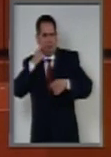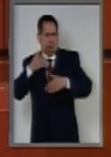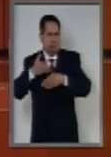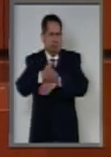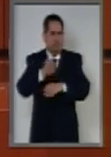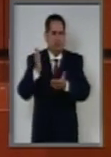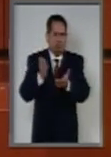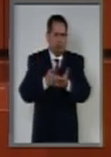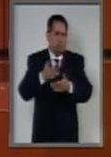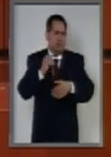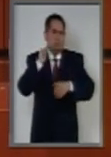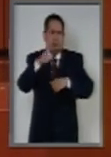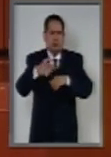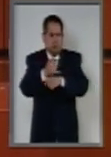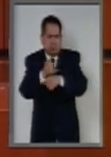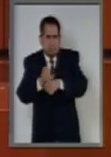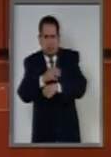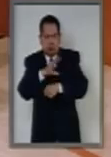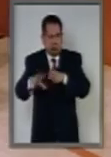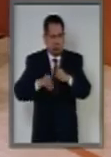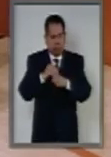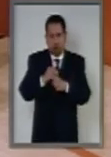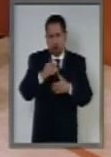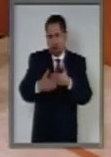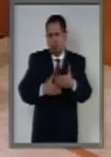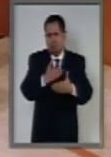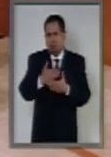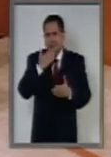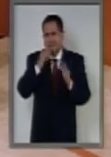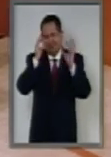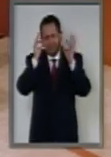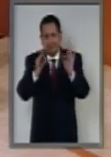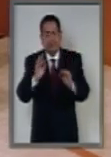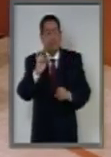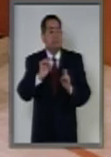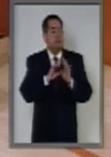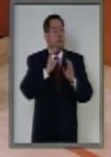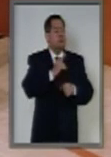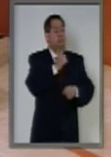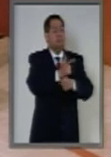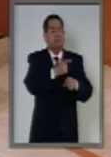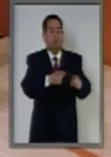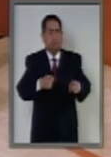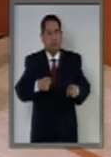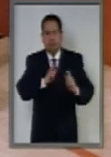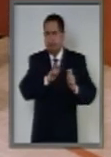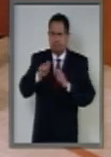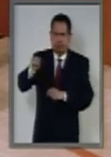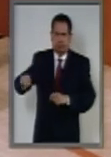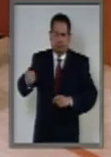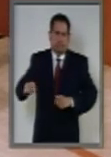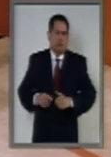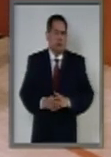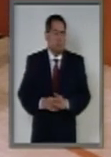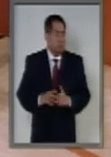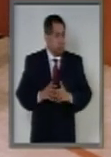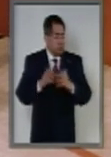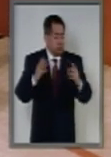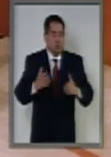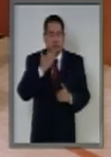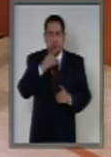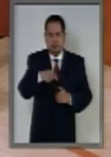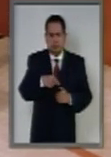materia de investigación de presuntos ilícitos penales y administrativos. Establece